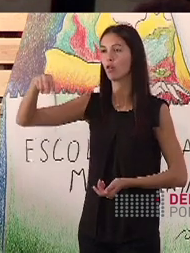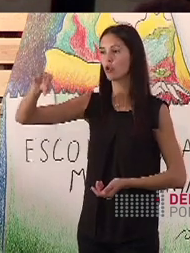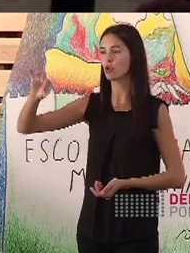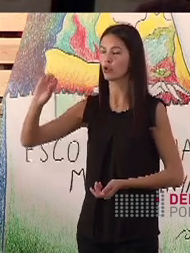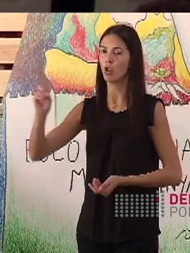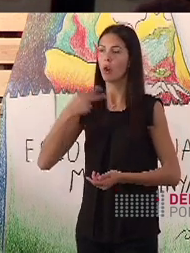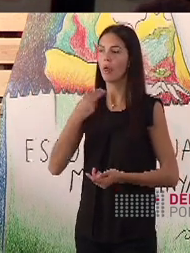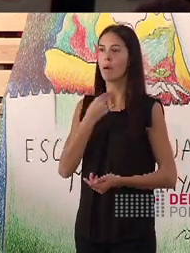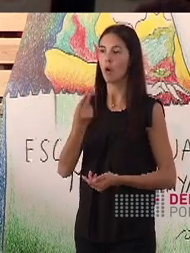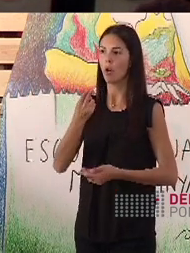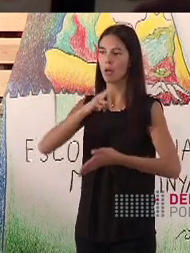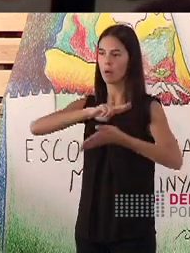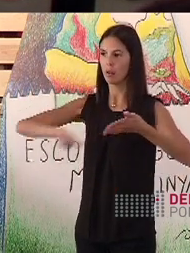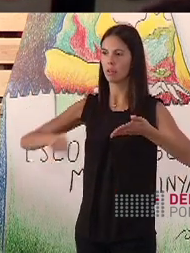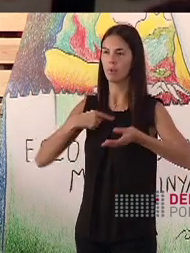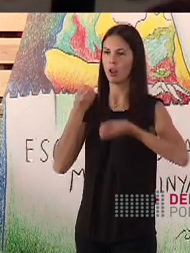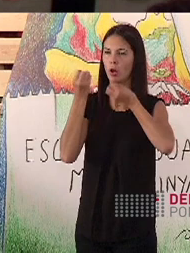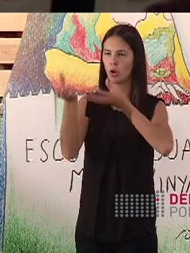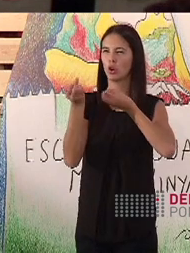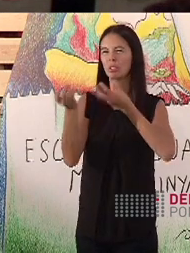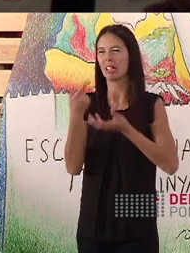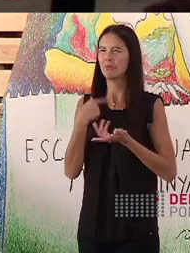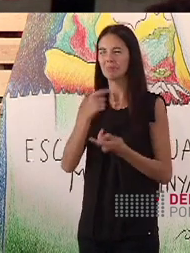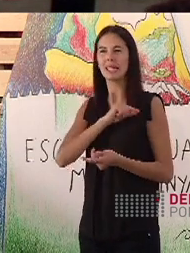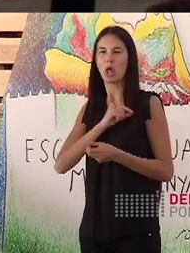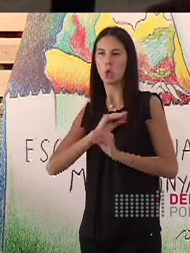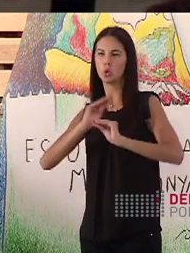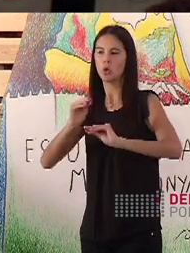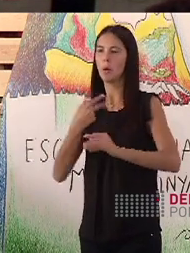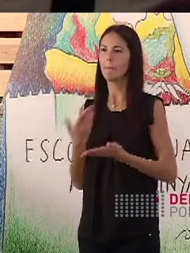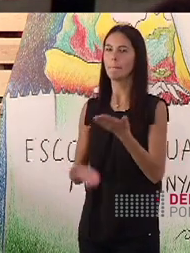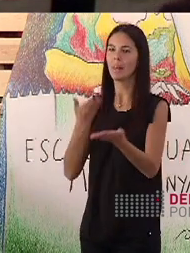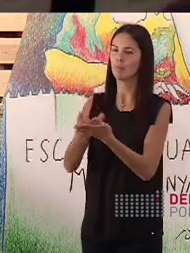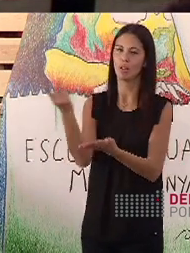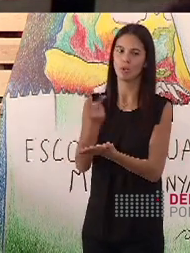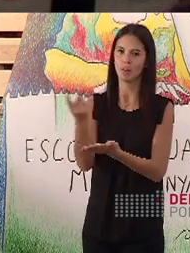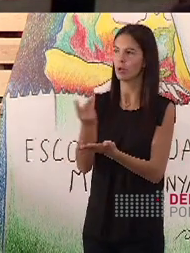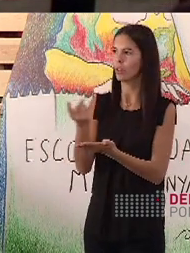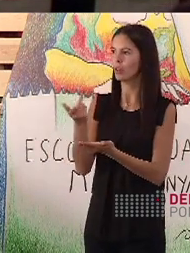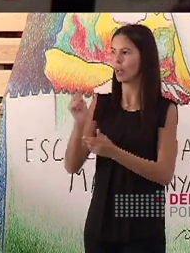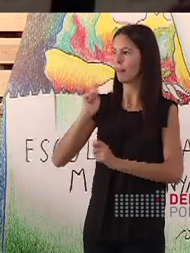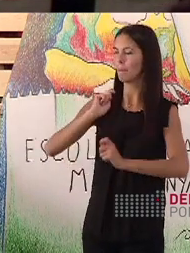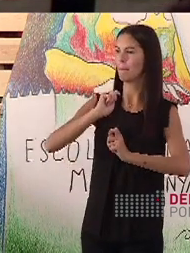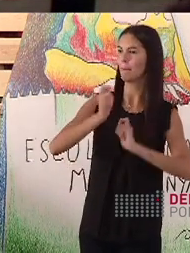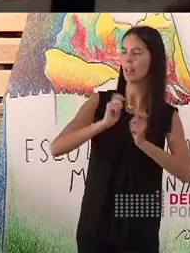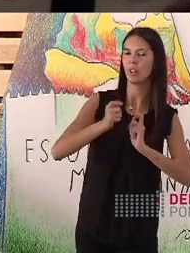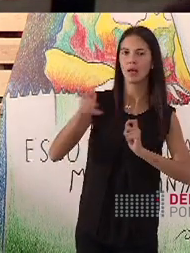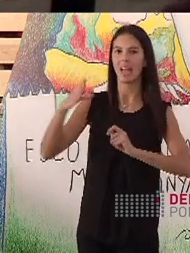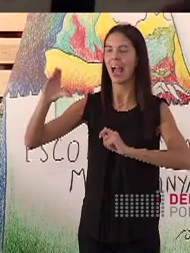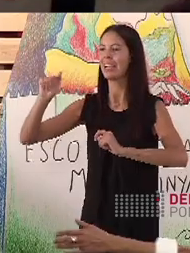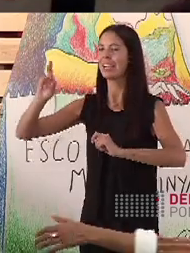súas impresións sobre todo o tratado aquí. Pedímoslle as dúas, a Maruxa Alfonso e a Carmela Silva, que suban ao